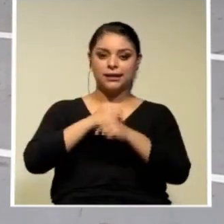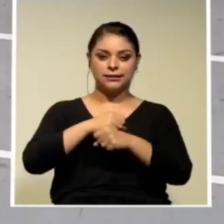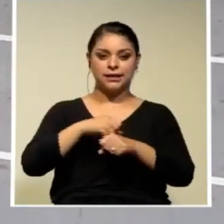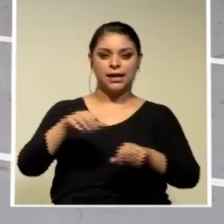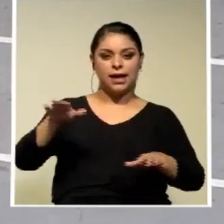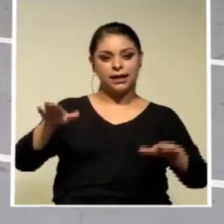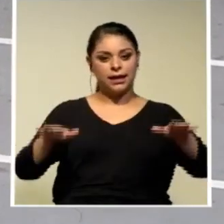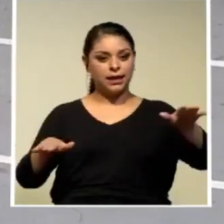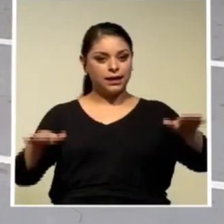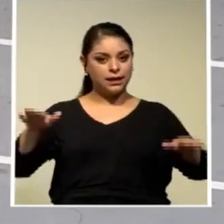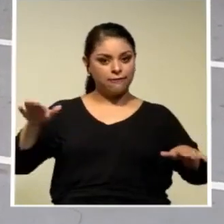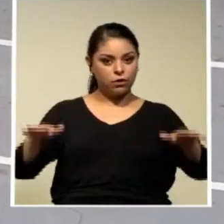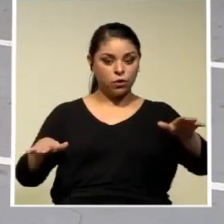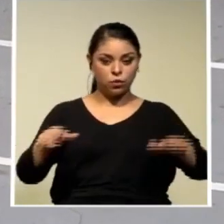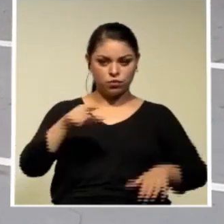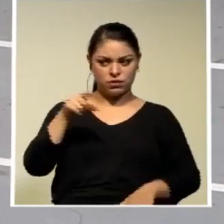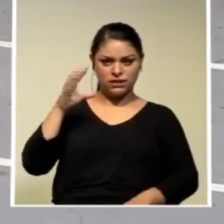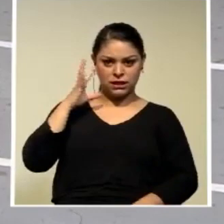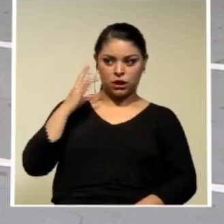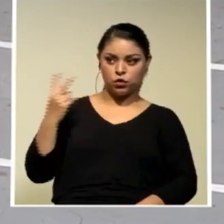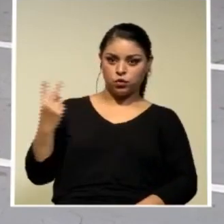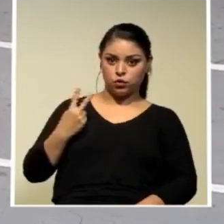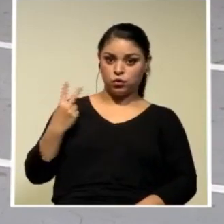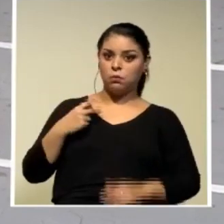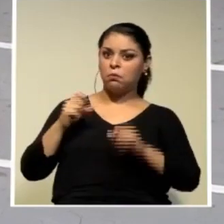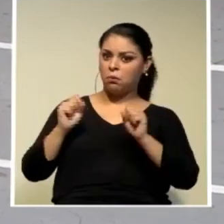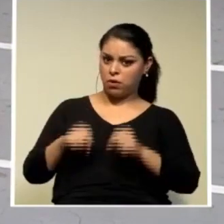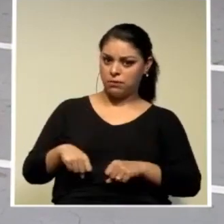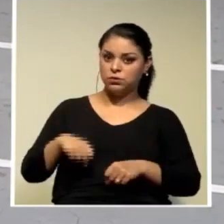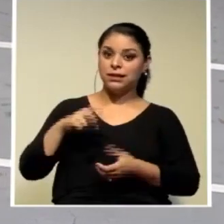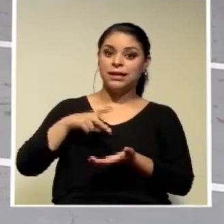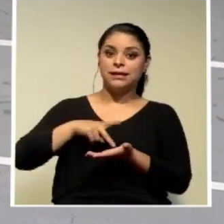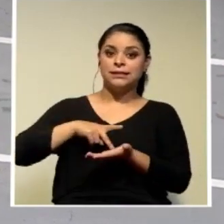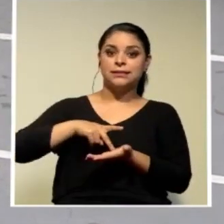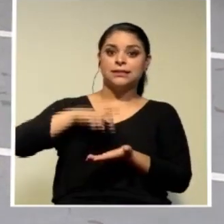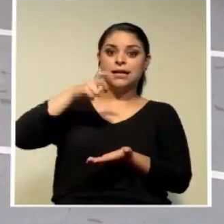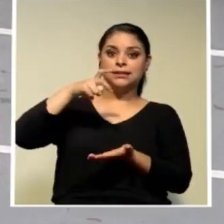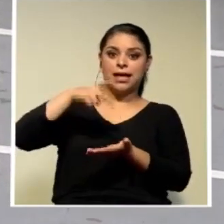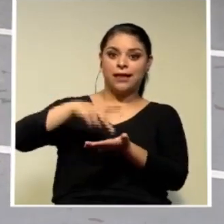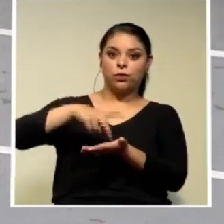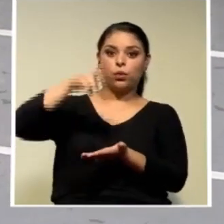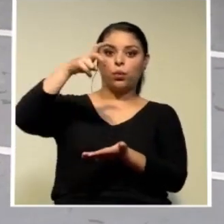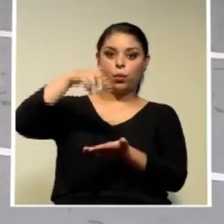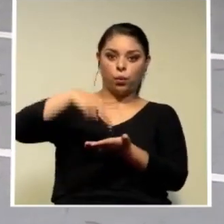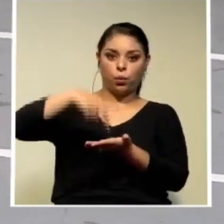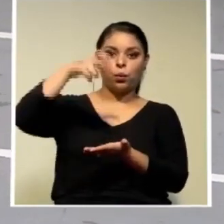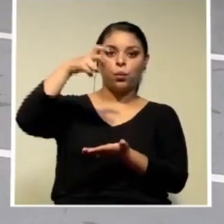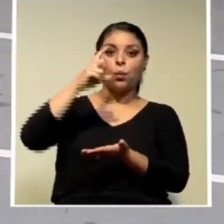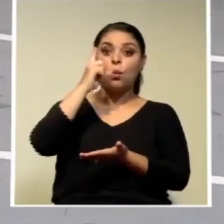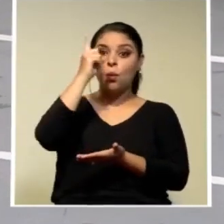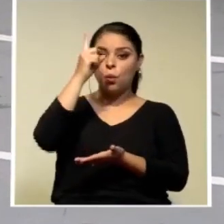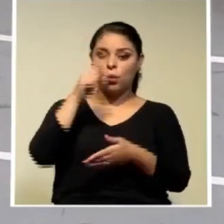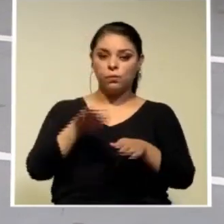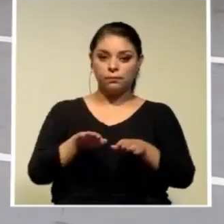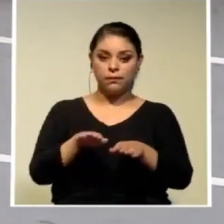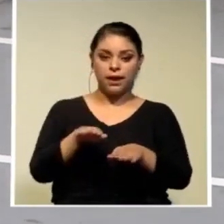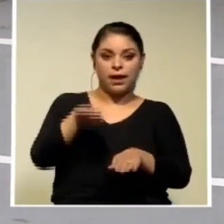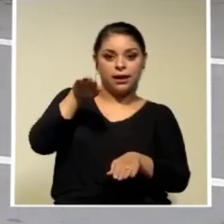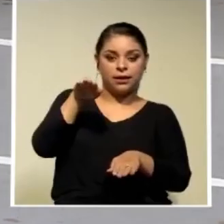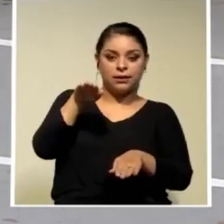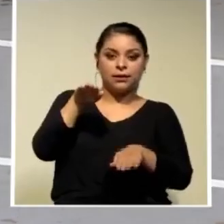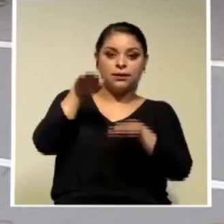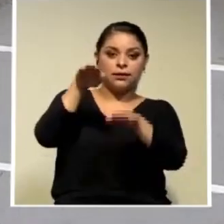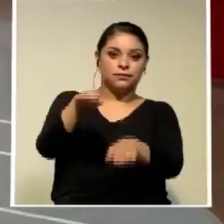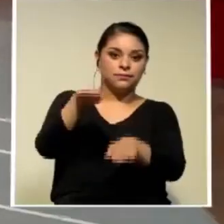que podríamos hacer equilibrio? ¿Sobre ir saltando? Saltando con un solo pie, o sea, brincando. Ajá, digamos. Brincando con un solo